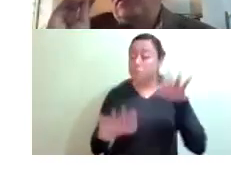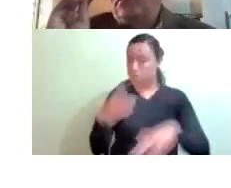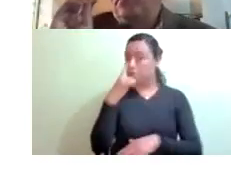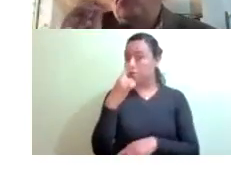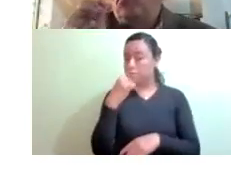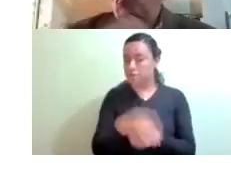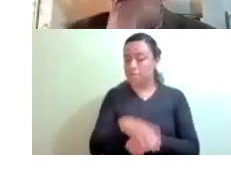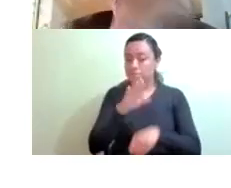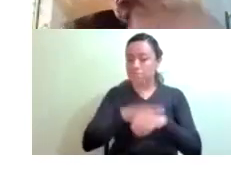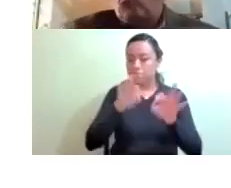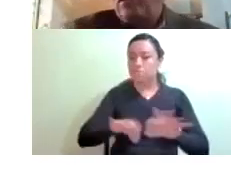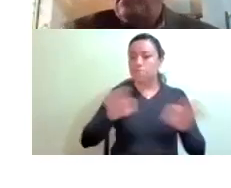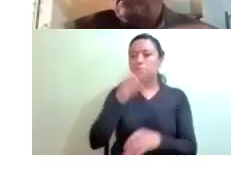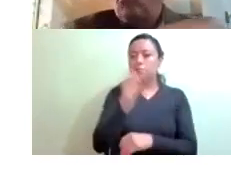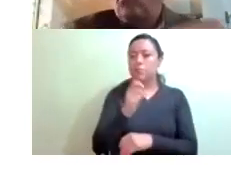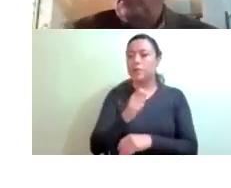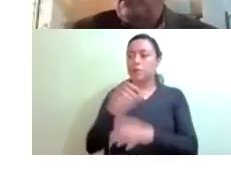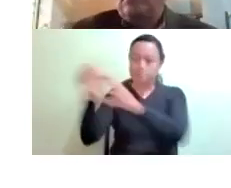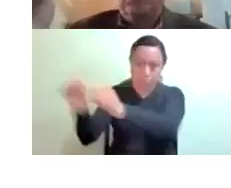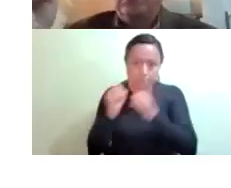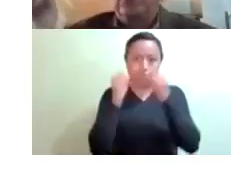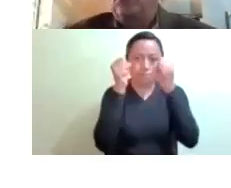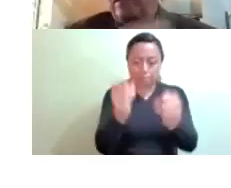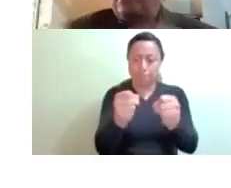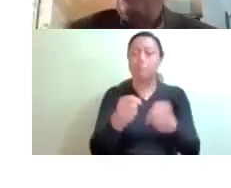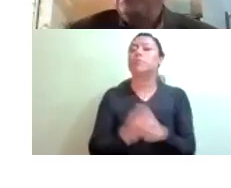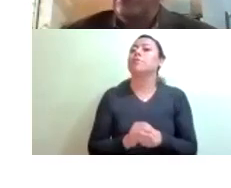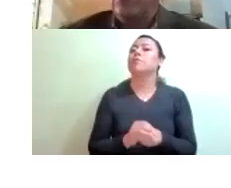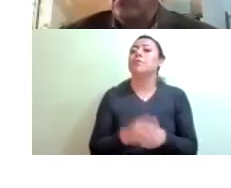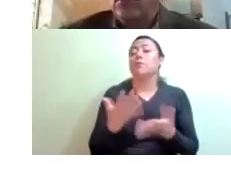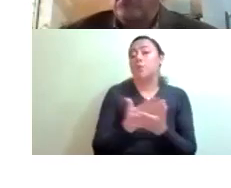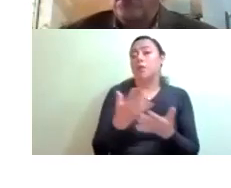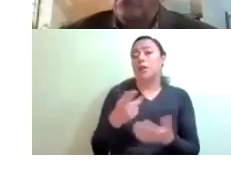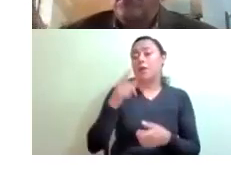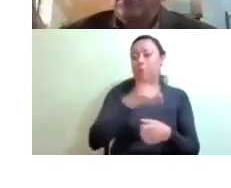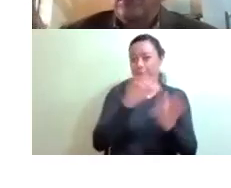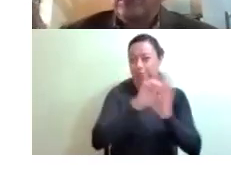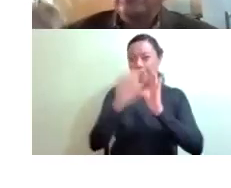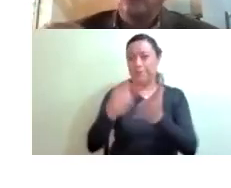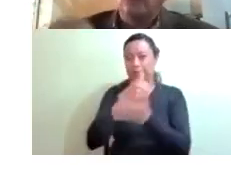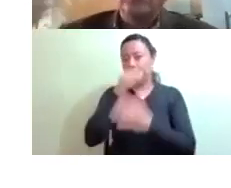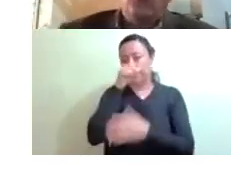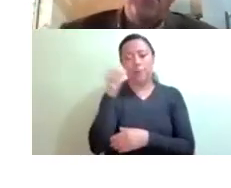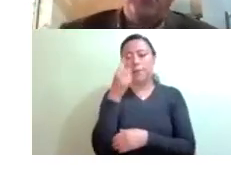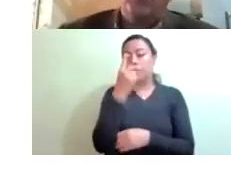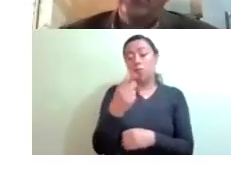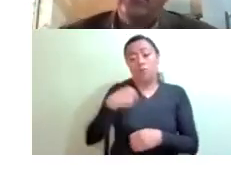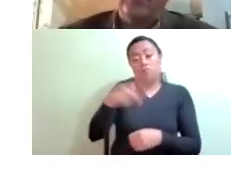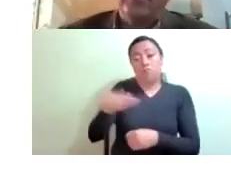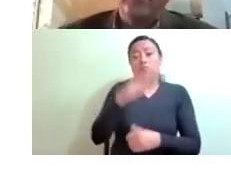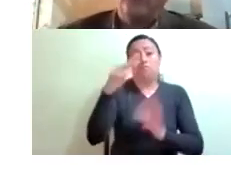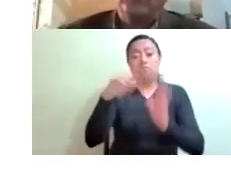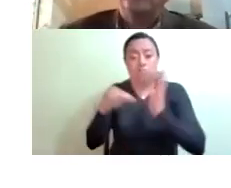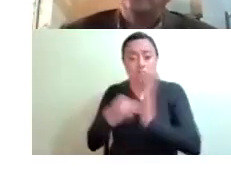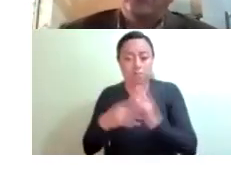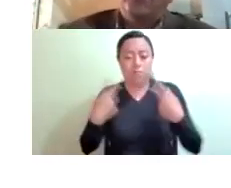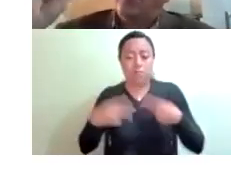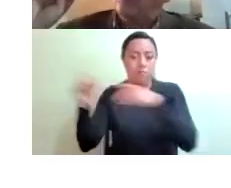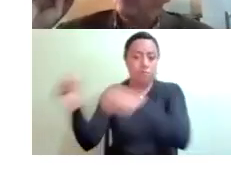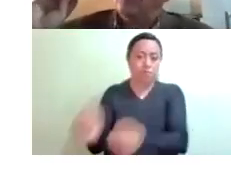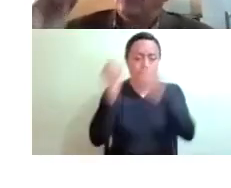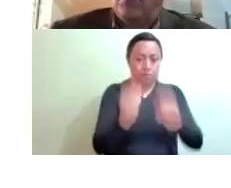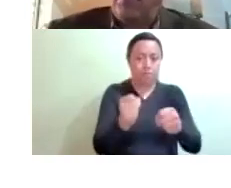detenciones, ¿no? O sea, Juárez dice, yo hice 13,000 detenciones en un año. Y si uno le dice, oye, pero ¿cuánta de esa gente fue